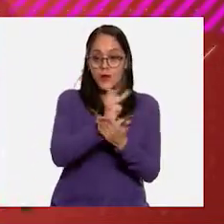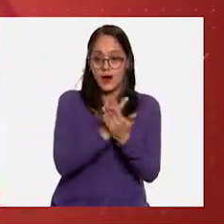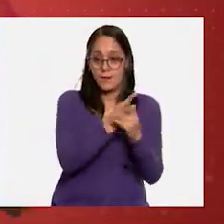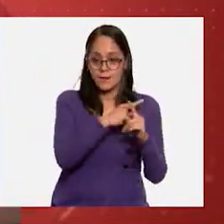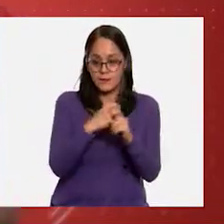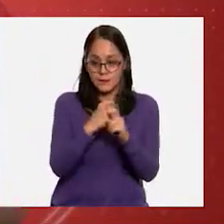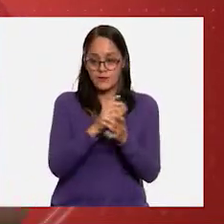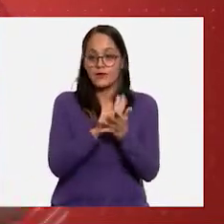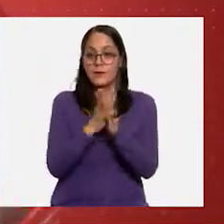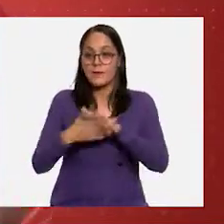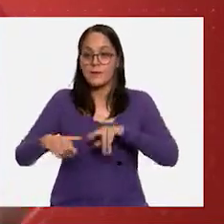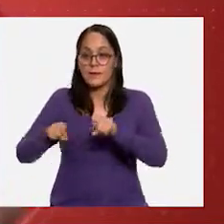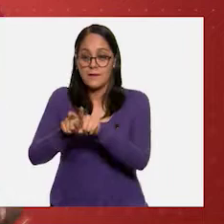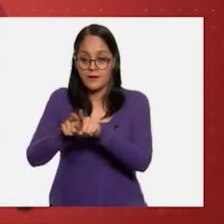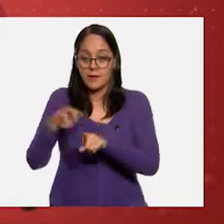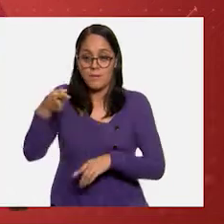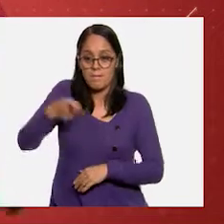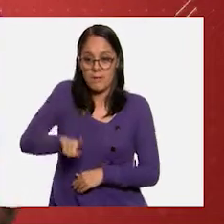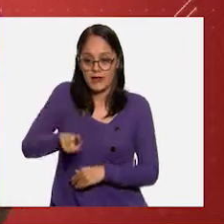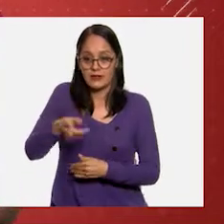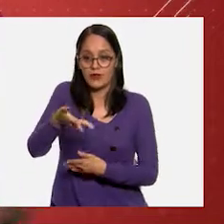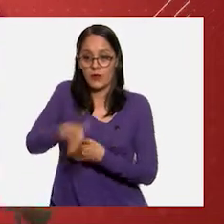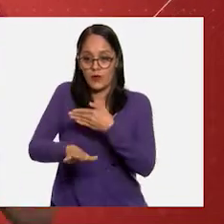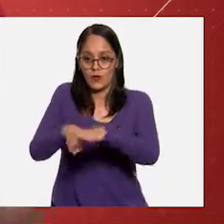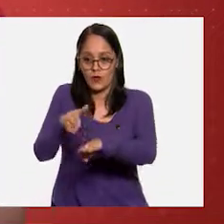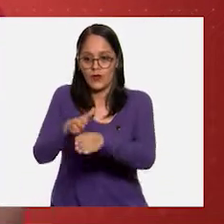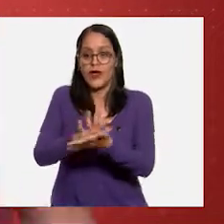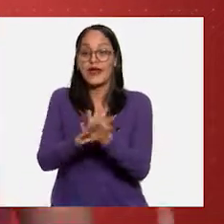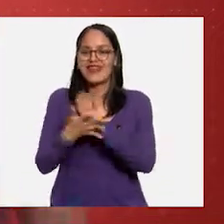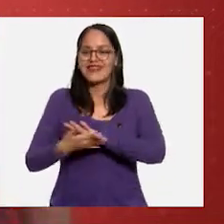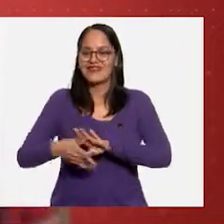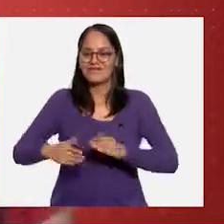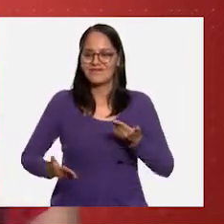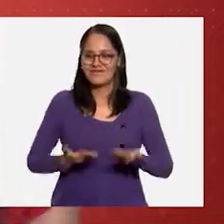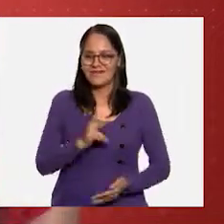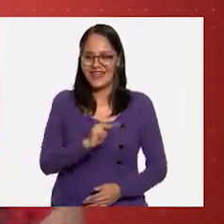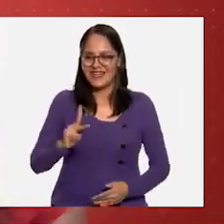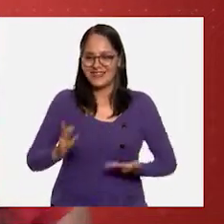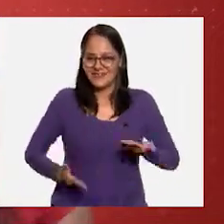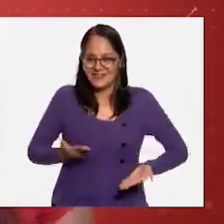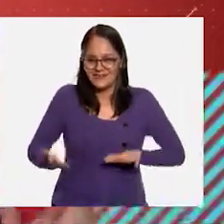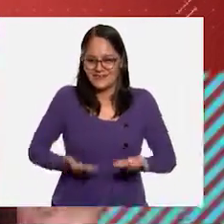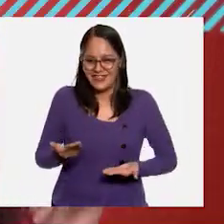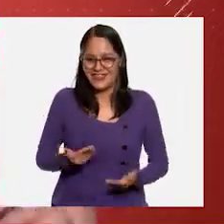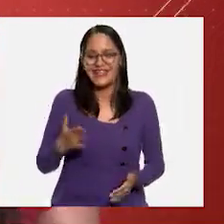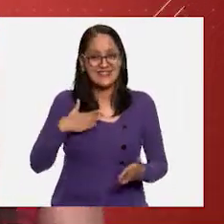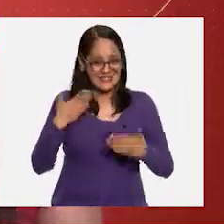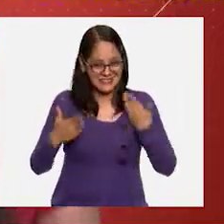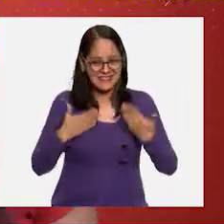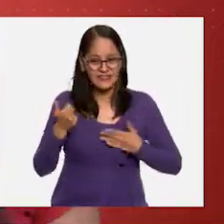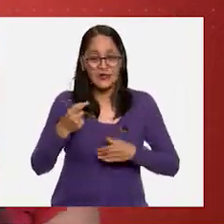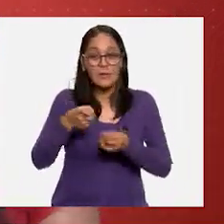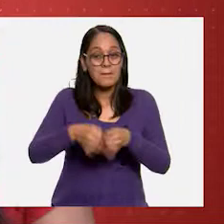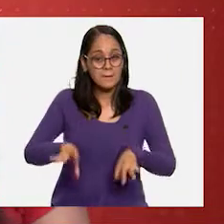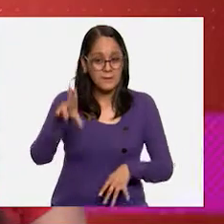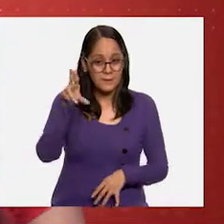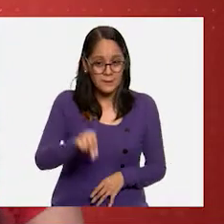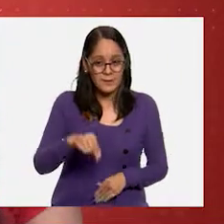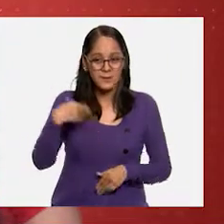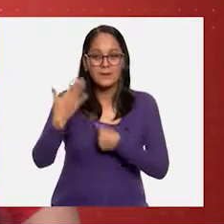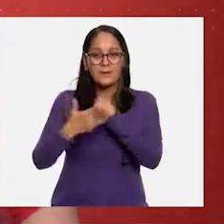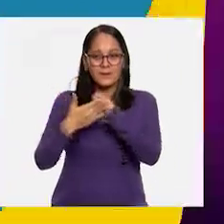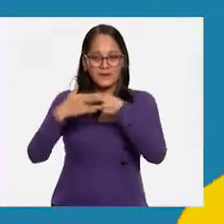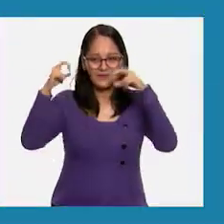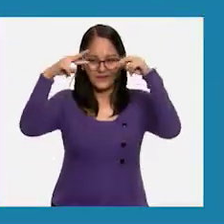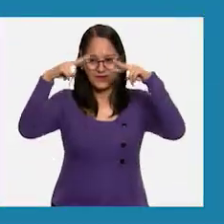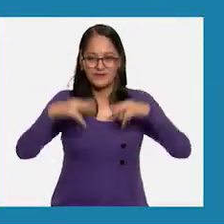y repetición de instrucciones con un baile del mundo real. ¡Suena muy divertido! No se lo pueden perder. ¡Hasta